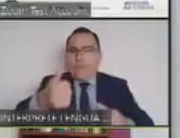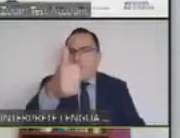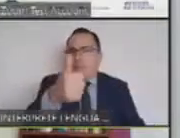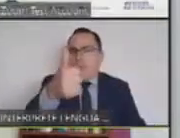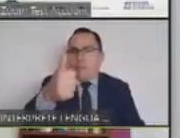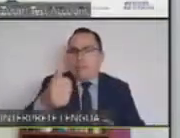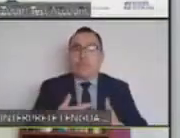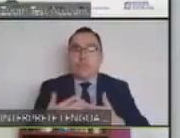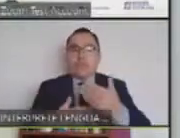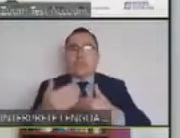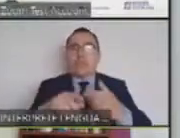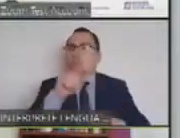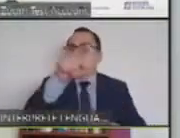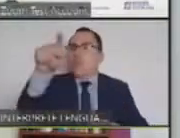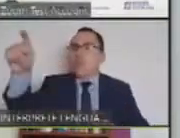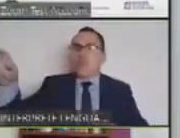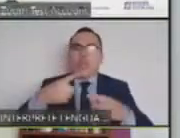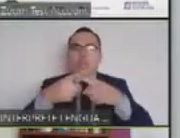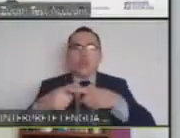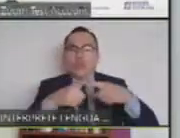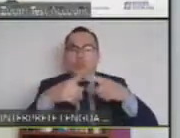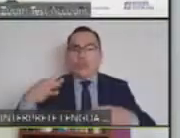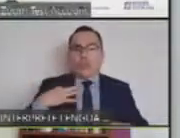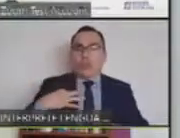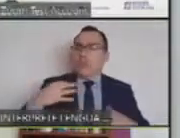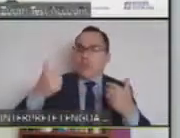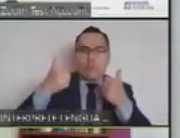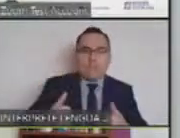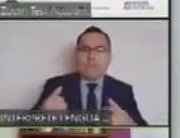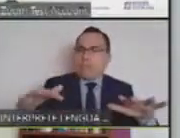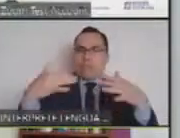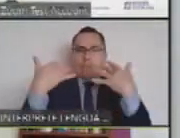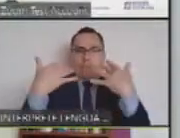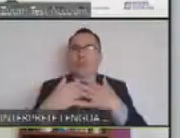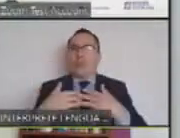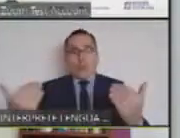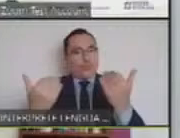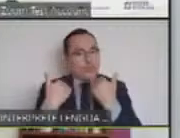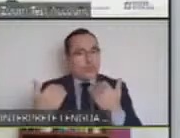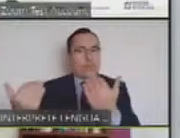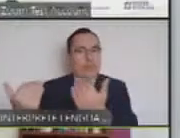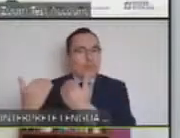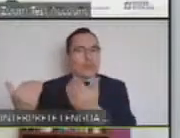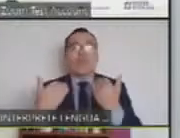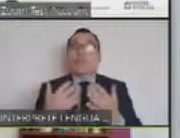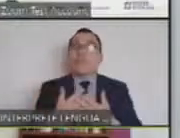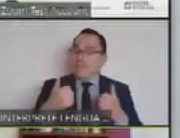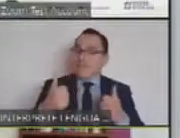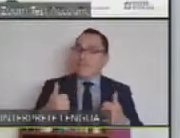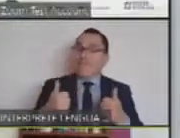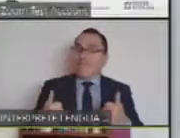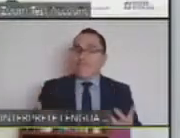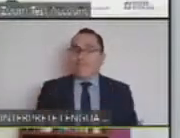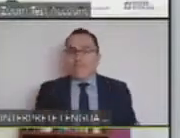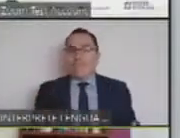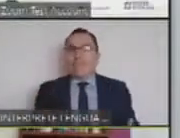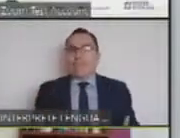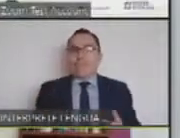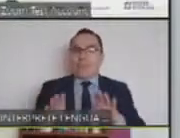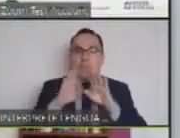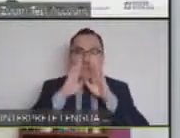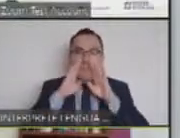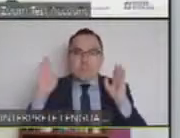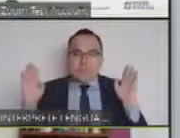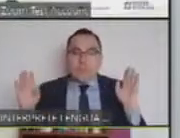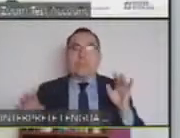a satisfacer el interés ciudadano de contar con jueces probos y confiables. Se ha señalado